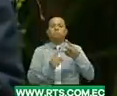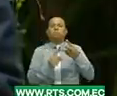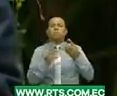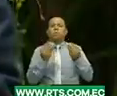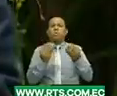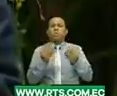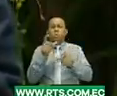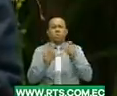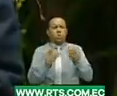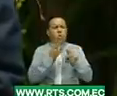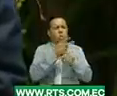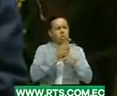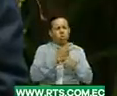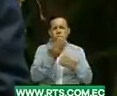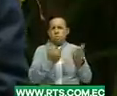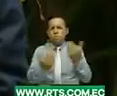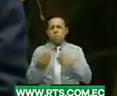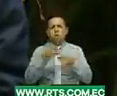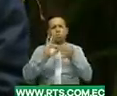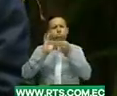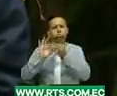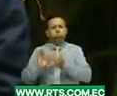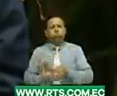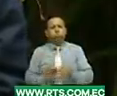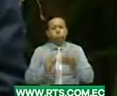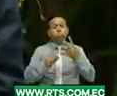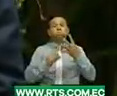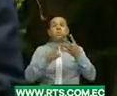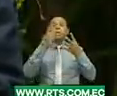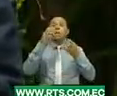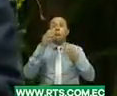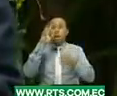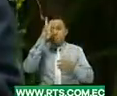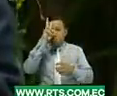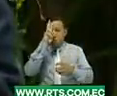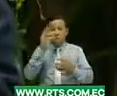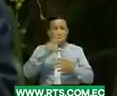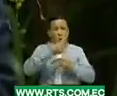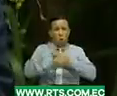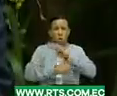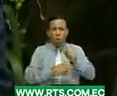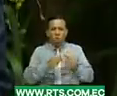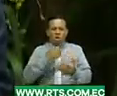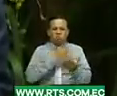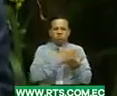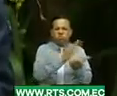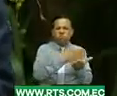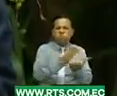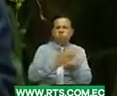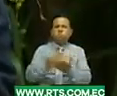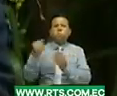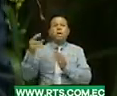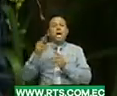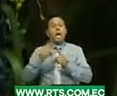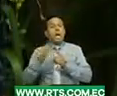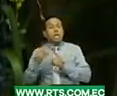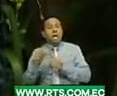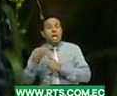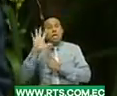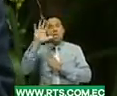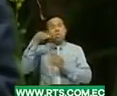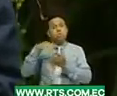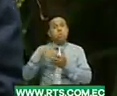unidades productivas. Vamos a combatir la corrupción y ahí vamos a tener 5,000 millones de dólares del servicio de rentas internas y de las